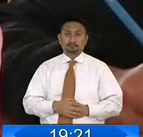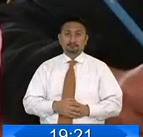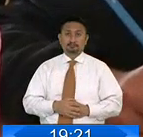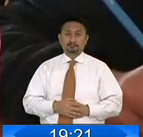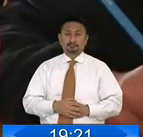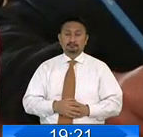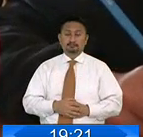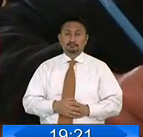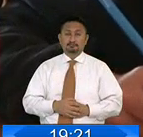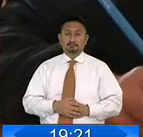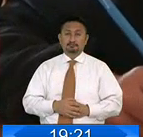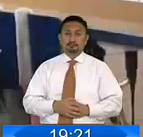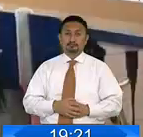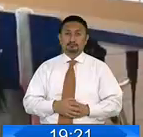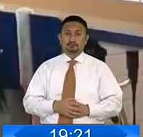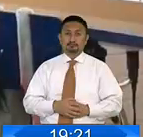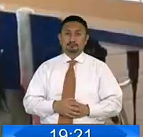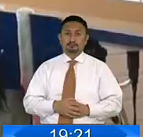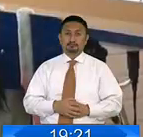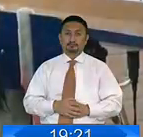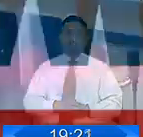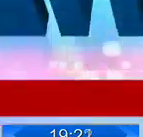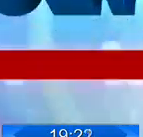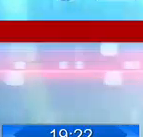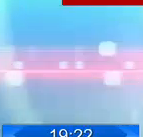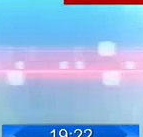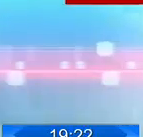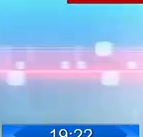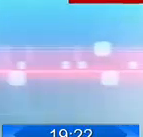informo ismenia solórzano